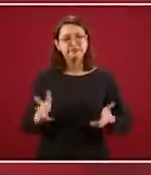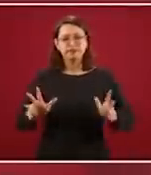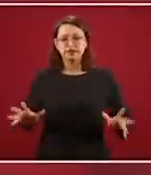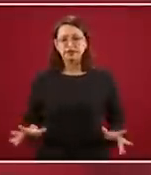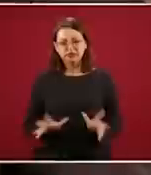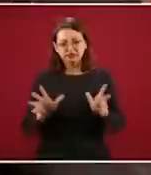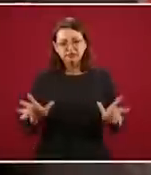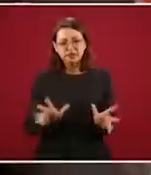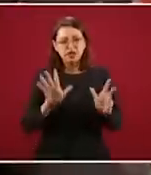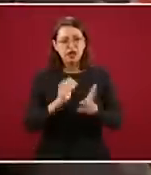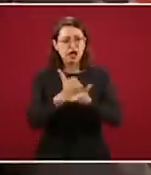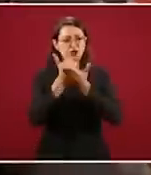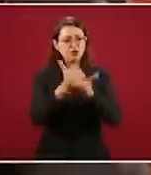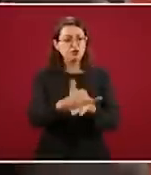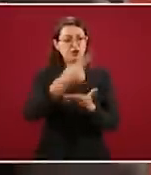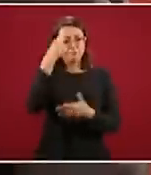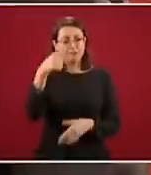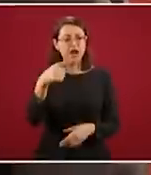profesionalismo,